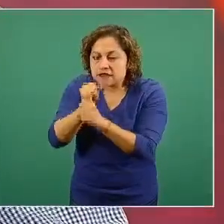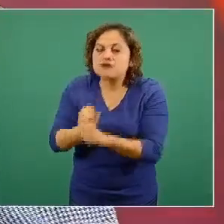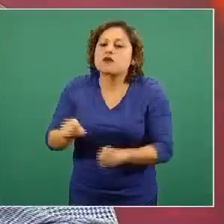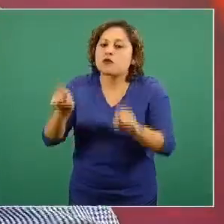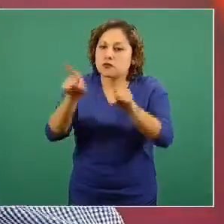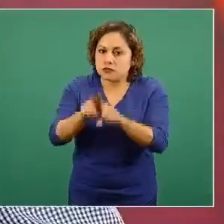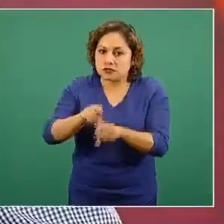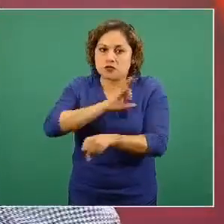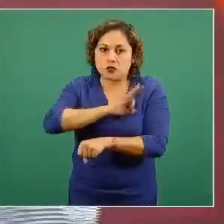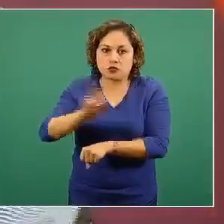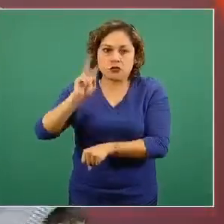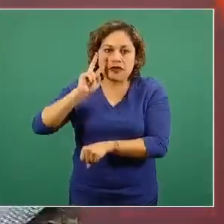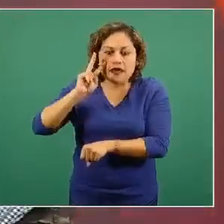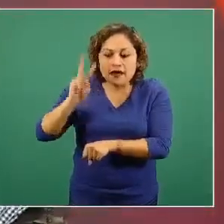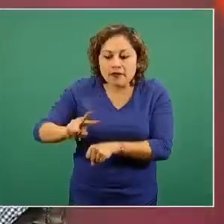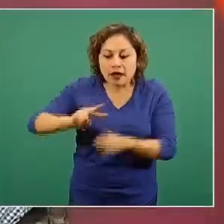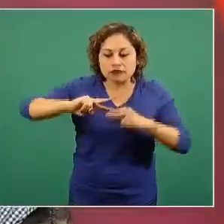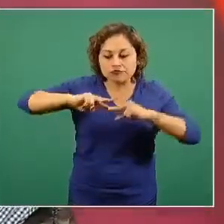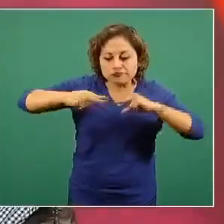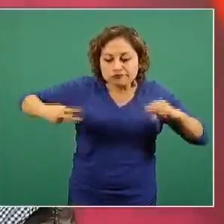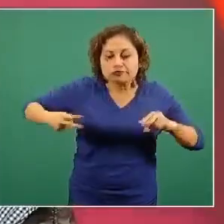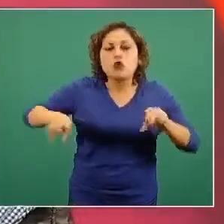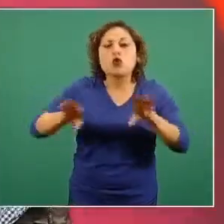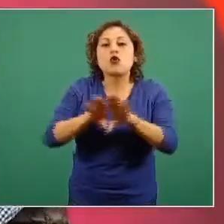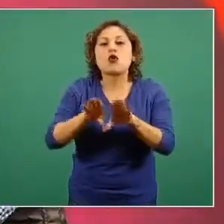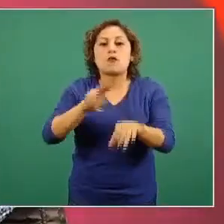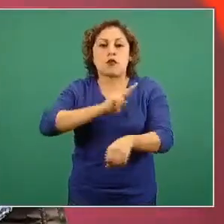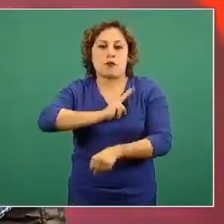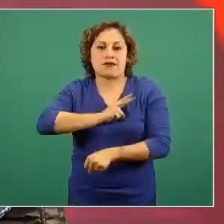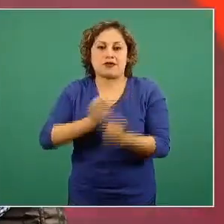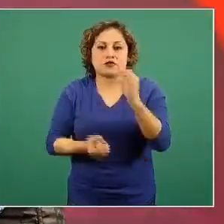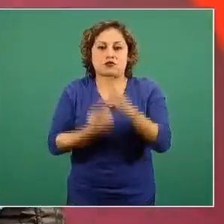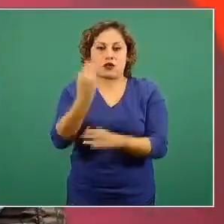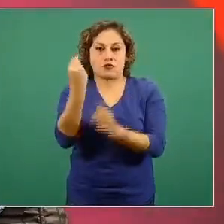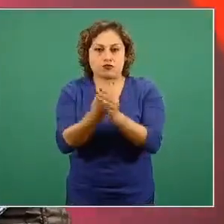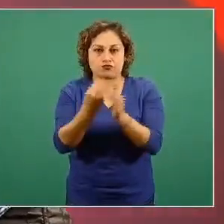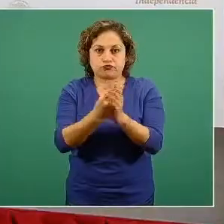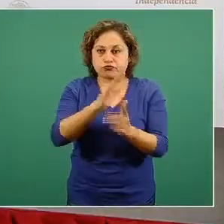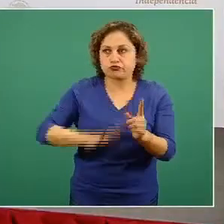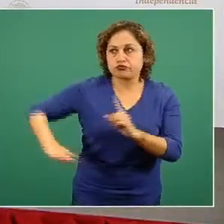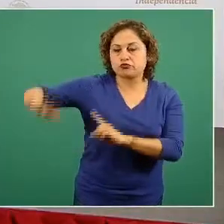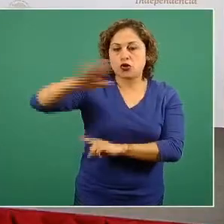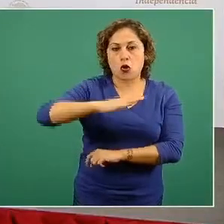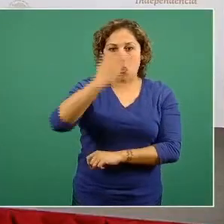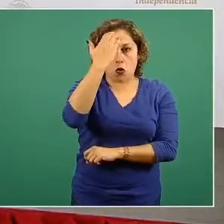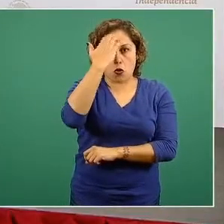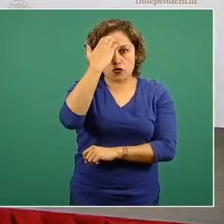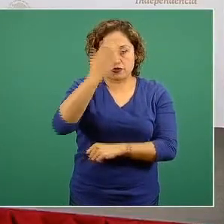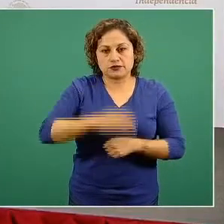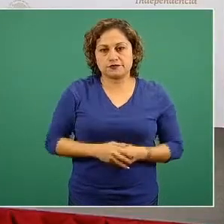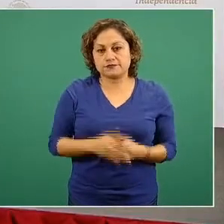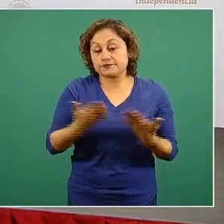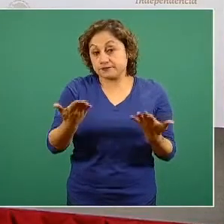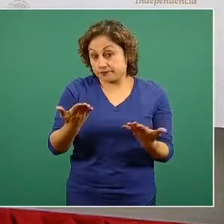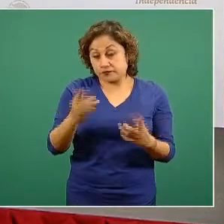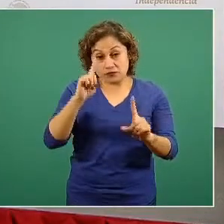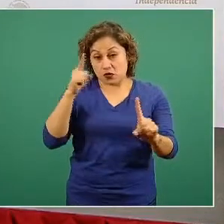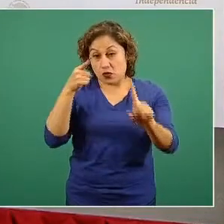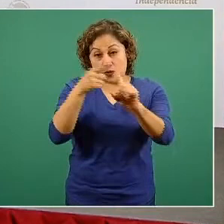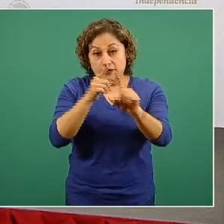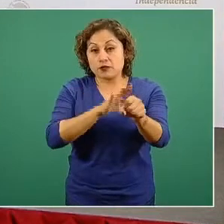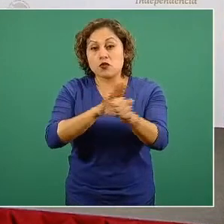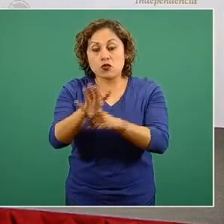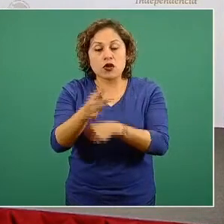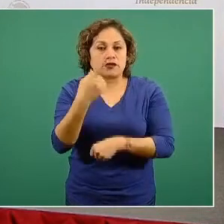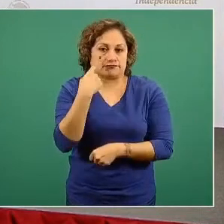esta variante en todos los países que las están reportando, con objetivos muy puntuales. El primer objetivo